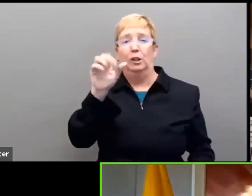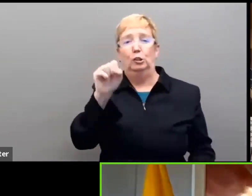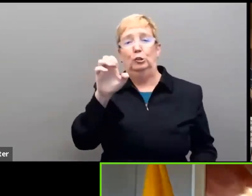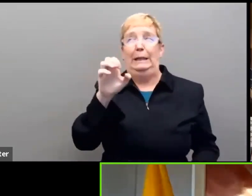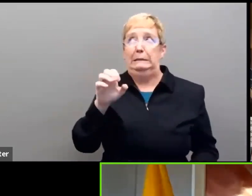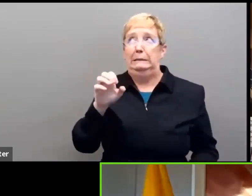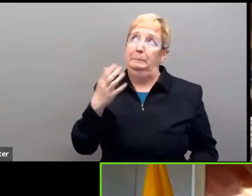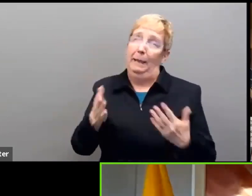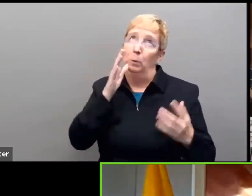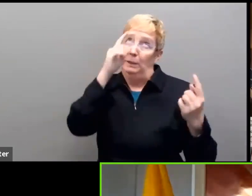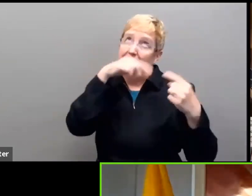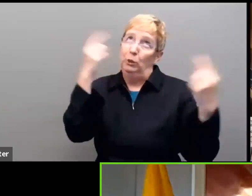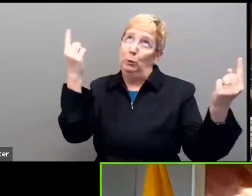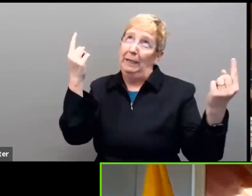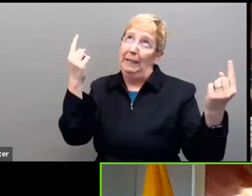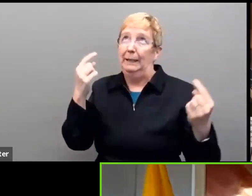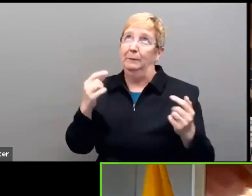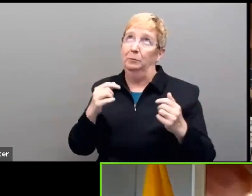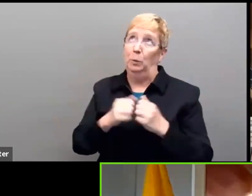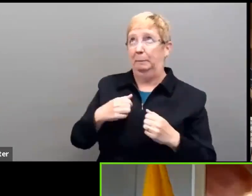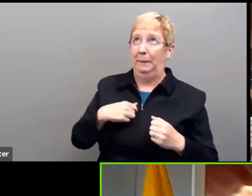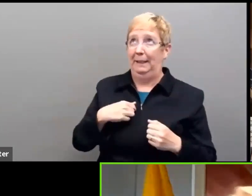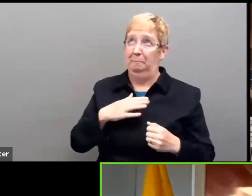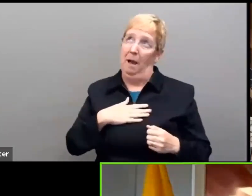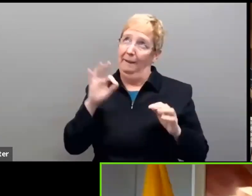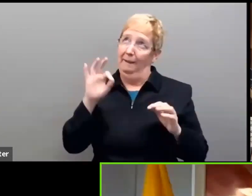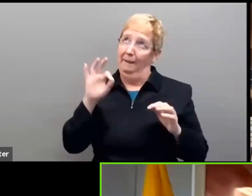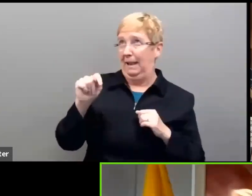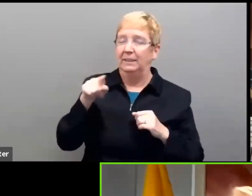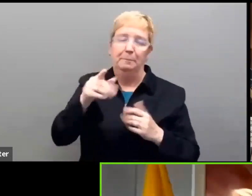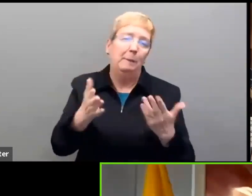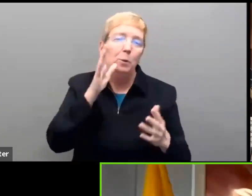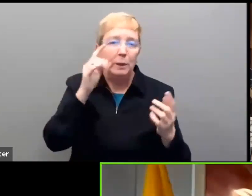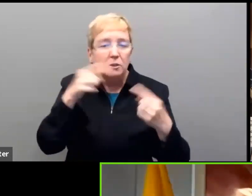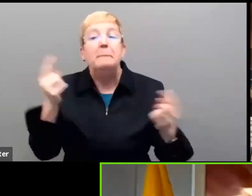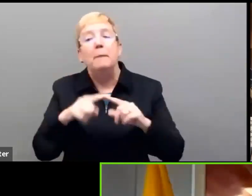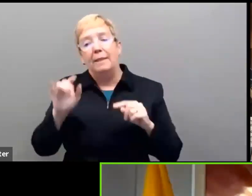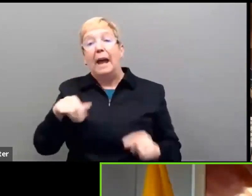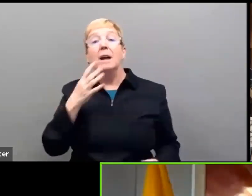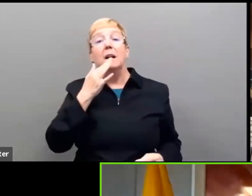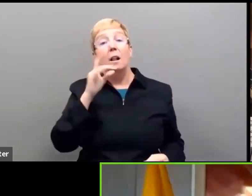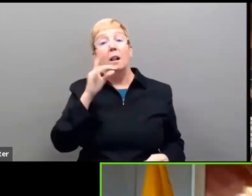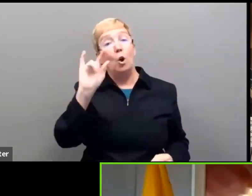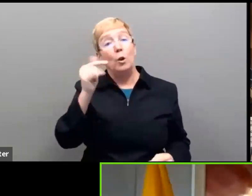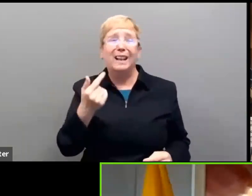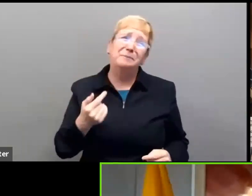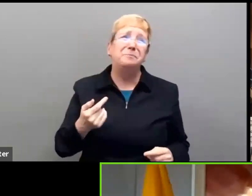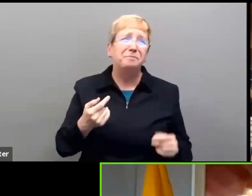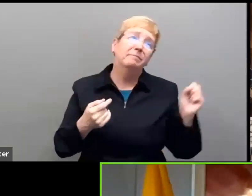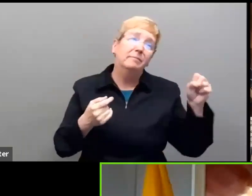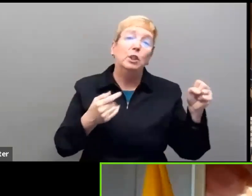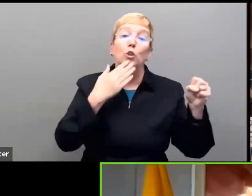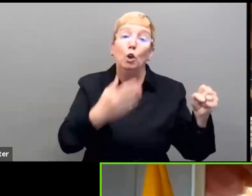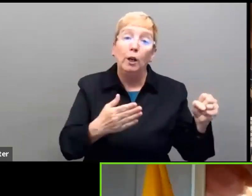del CDC es útil. Yo voy a decir que ellos robaron ese esquema de nosotros. El doctor Grace a lo